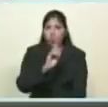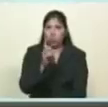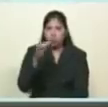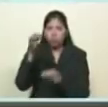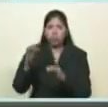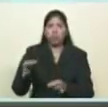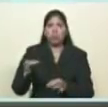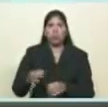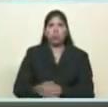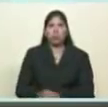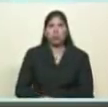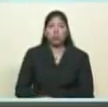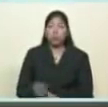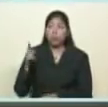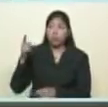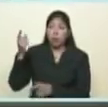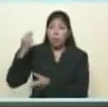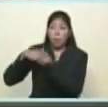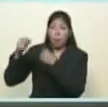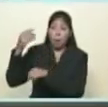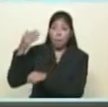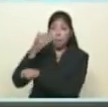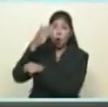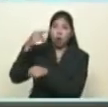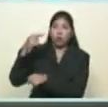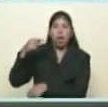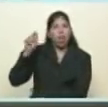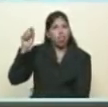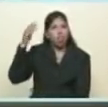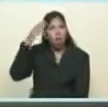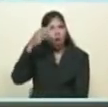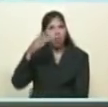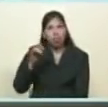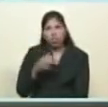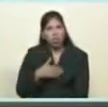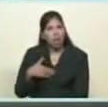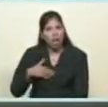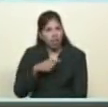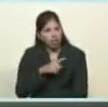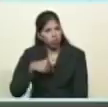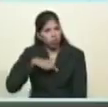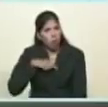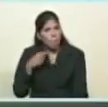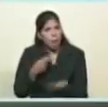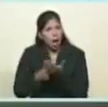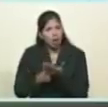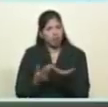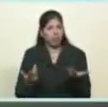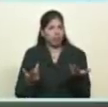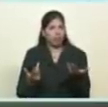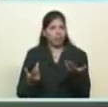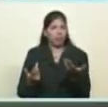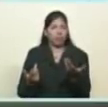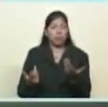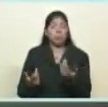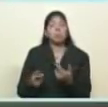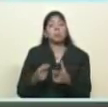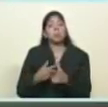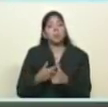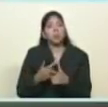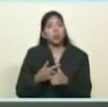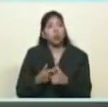Y las sanciones que impuso Trump impedían que pagáramos. Y miren lo que sucedió. Yo ordené que se